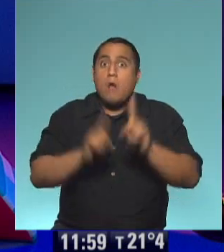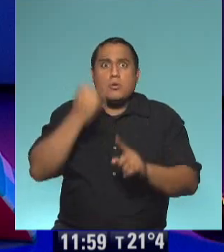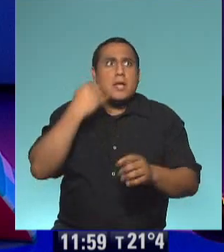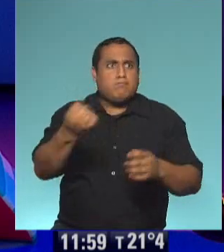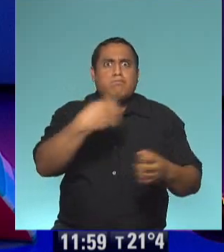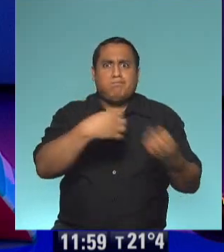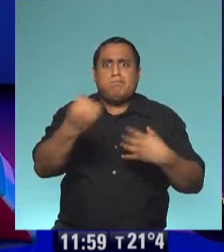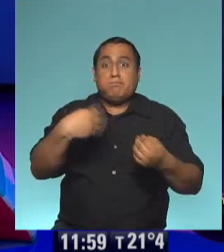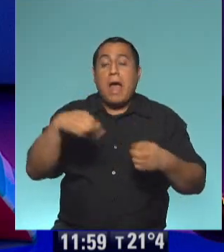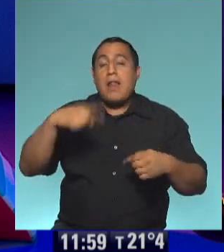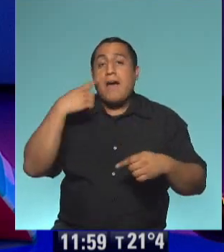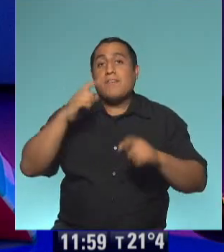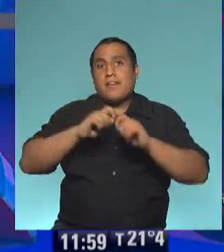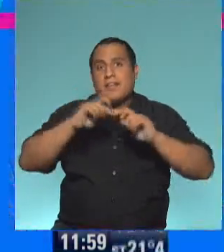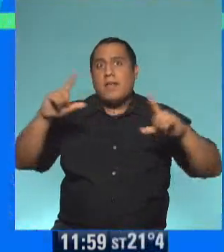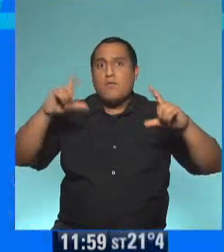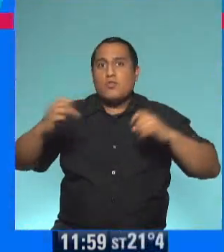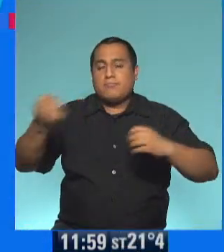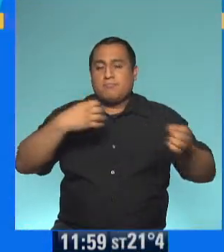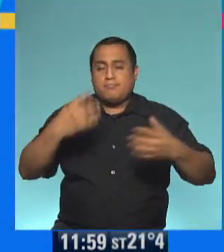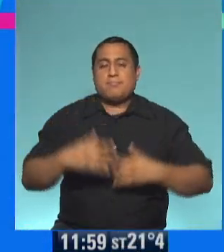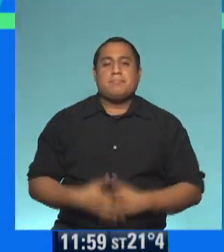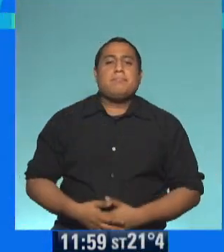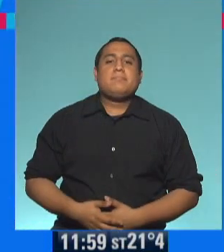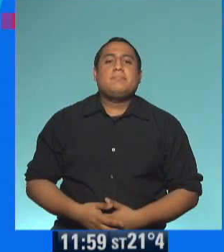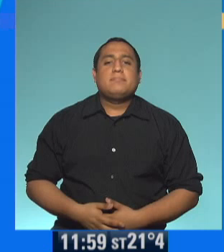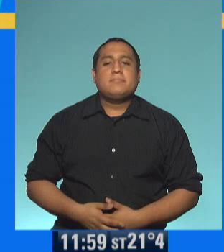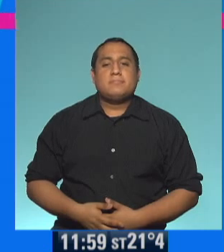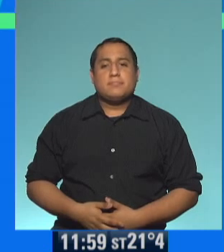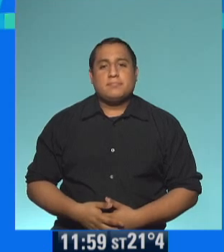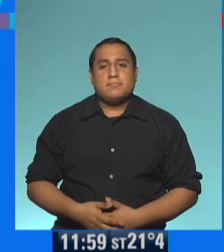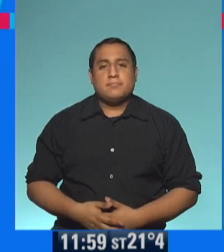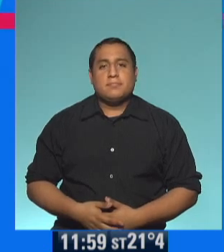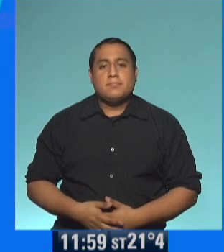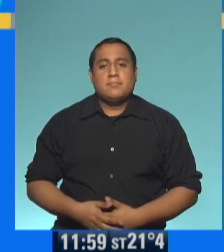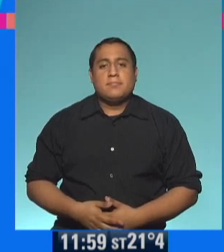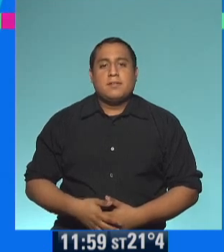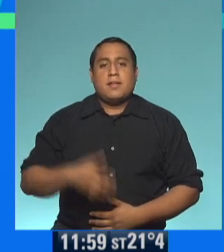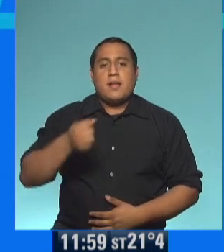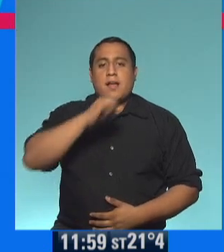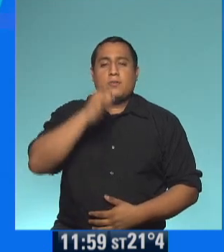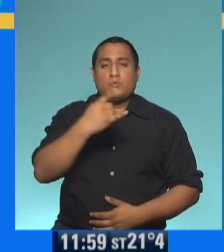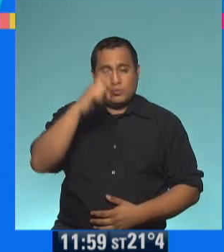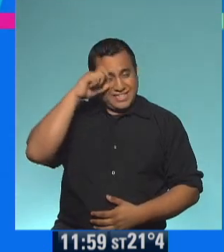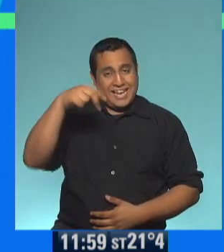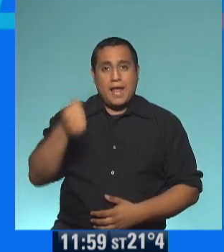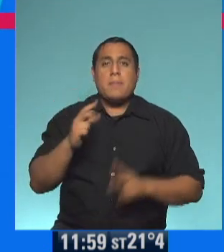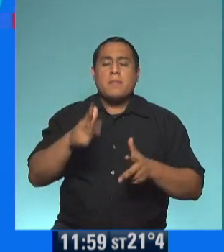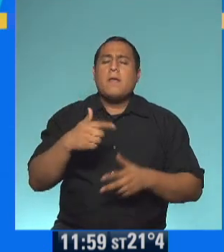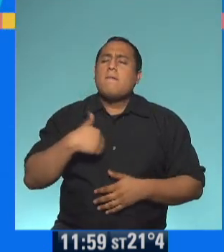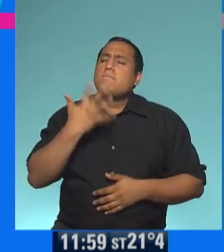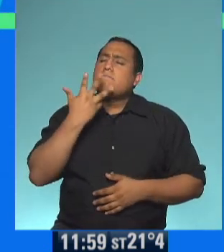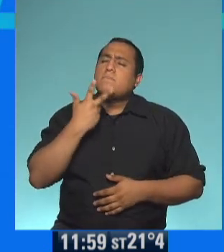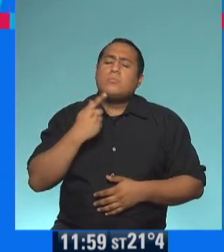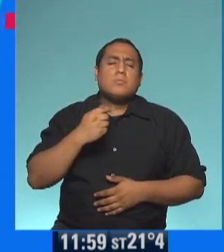por este medio, así que vamos a ver qué nos están diciendo. A ver, ¿qué tenemos por Azucena aquí? ¡Azucena! A mí me encanta el olor que hay